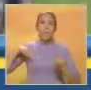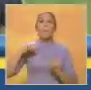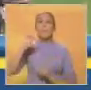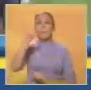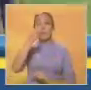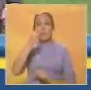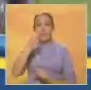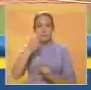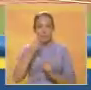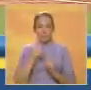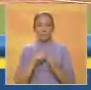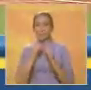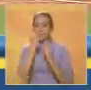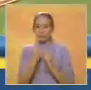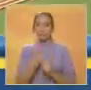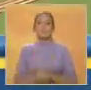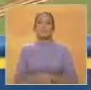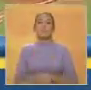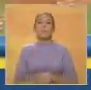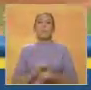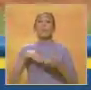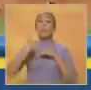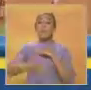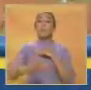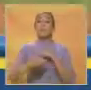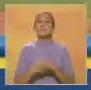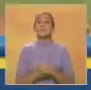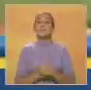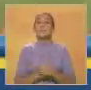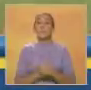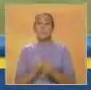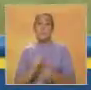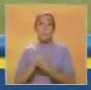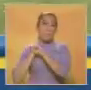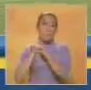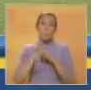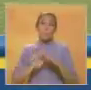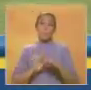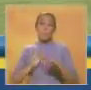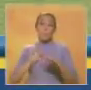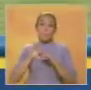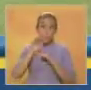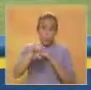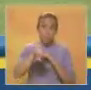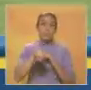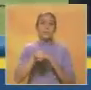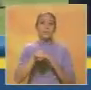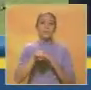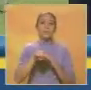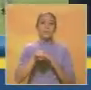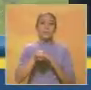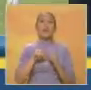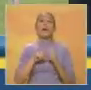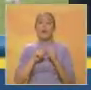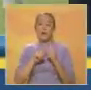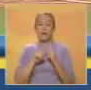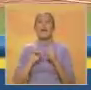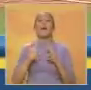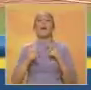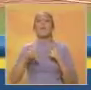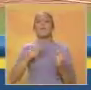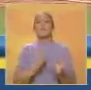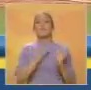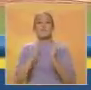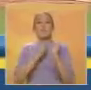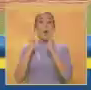Leones acto seguido Douglas landaeta traía hasta el plato la segunda con este elevado de sacrificio de marwin González en el cuarto wimberly anotaba